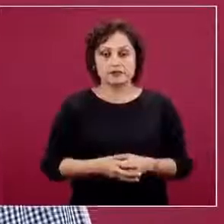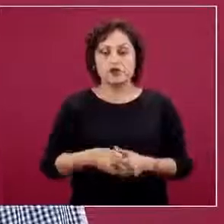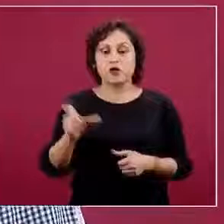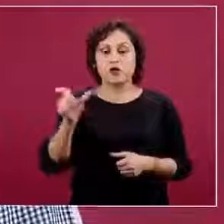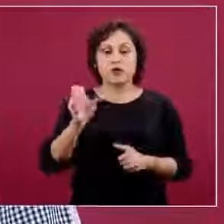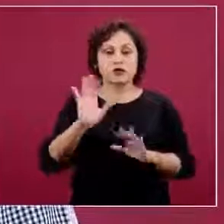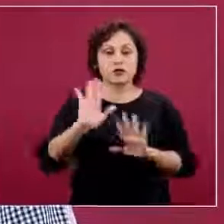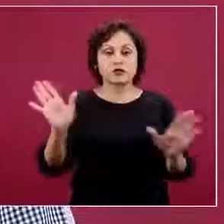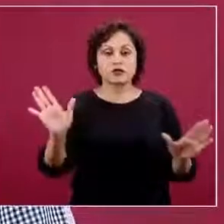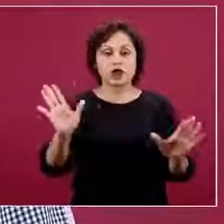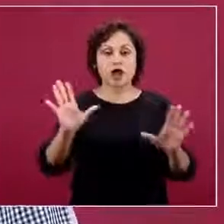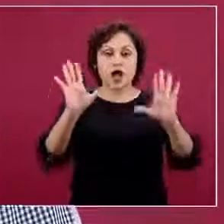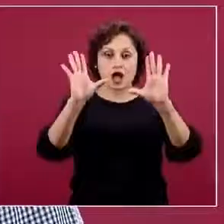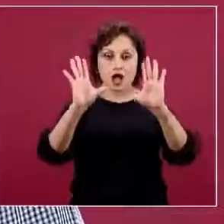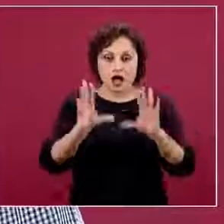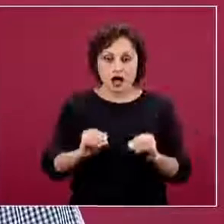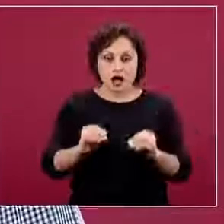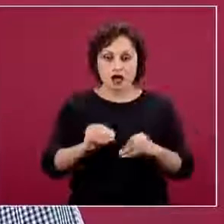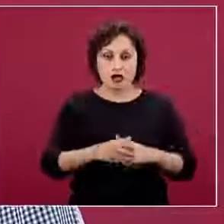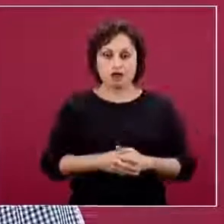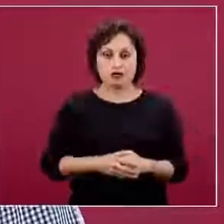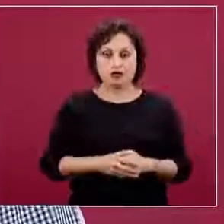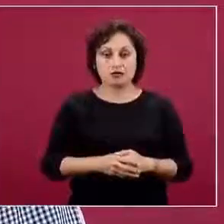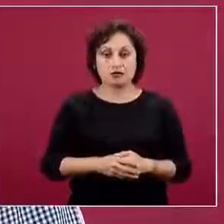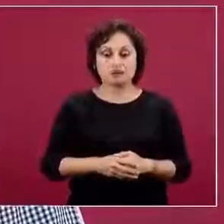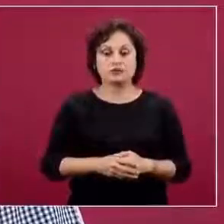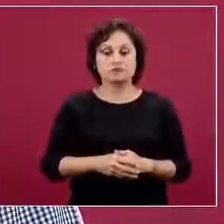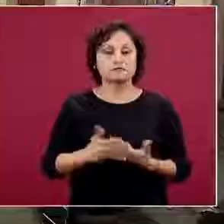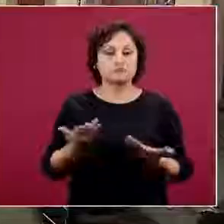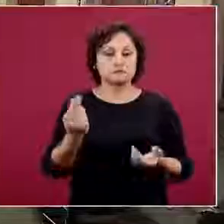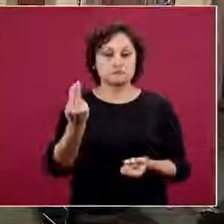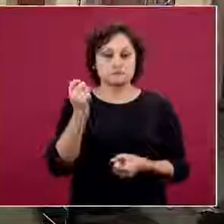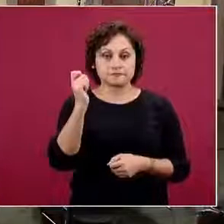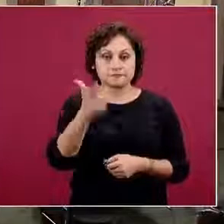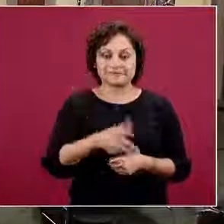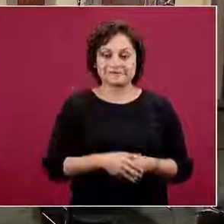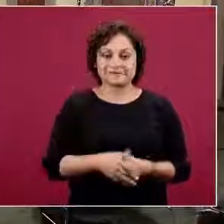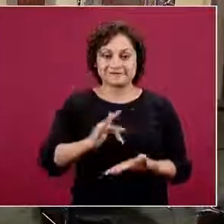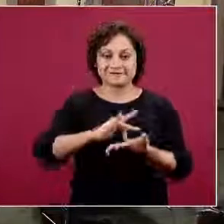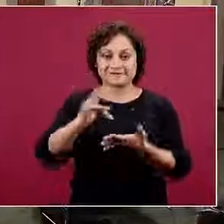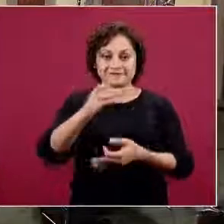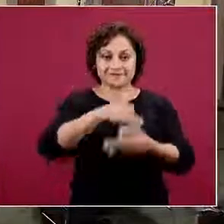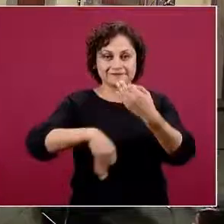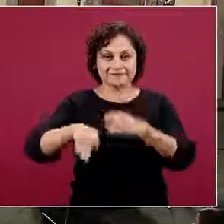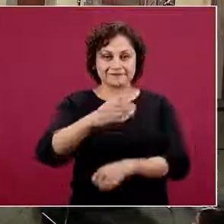transmisión, podemos atender algún dato. Muchas gracias a todos. Que tengan muy buenas noches.